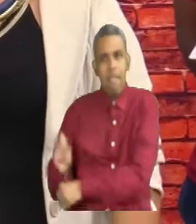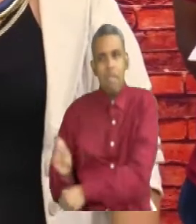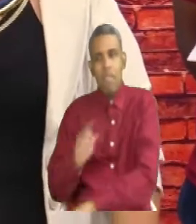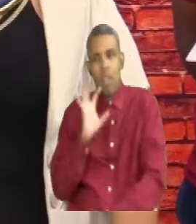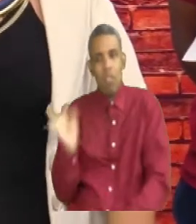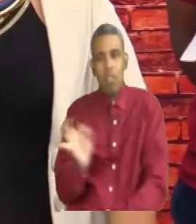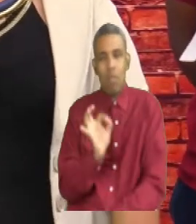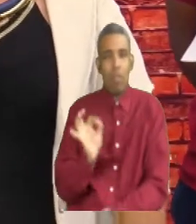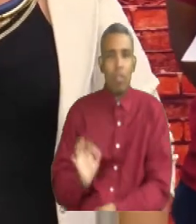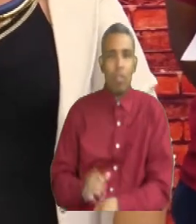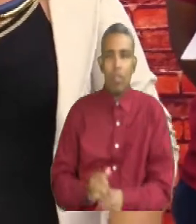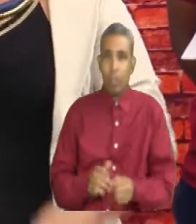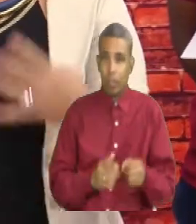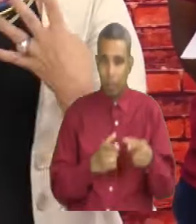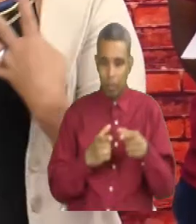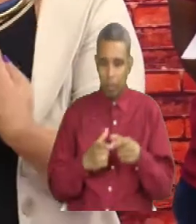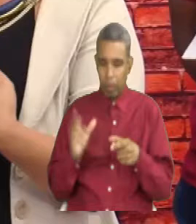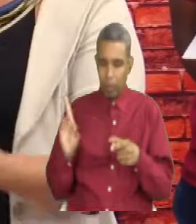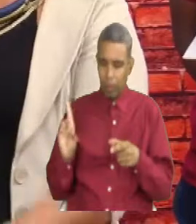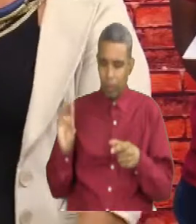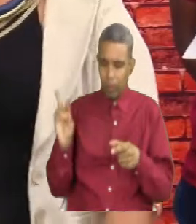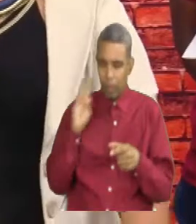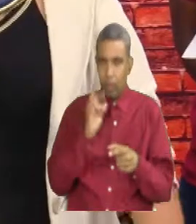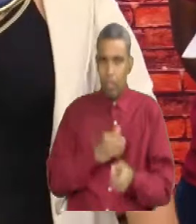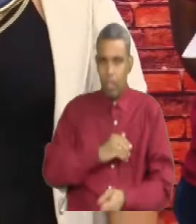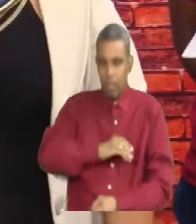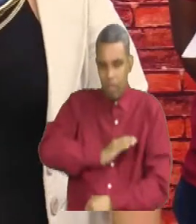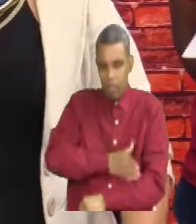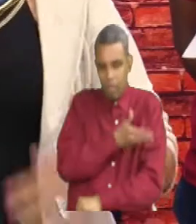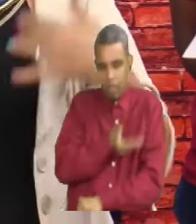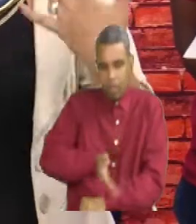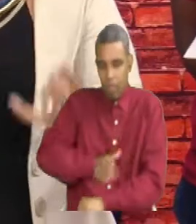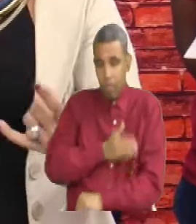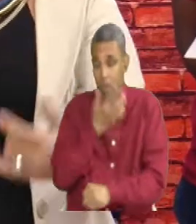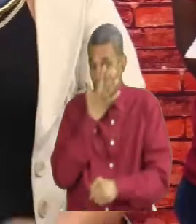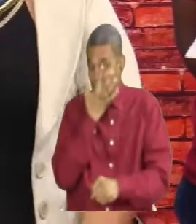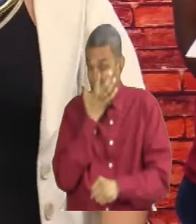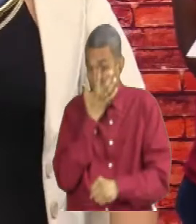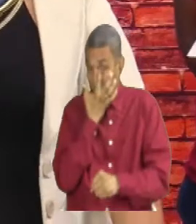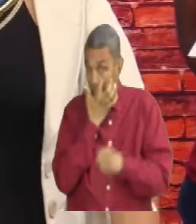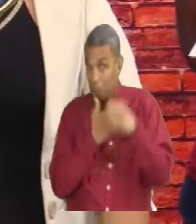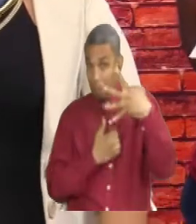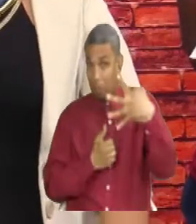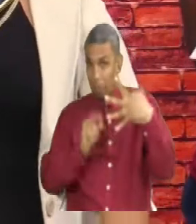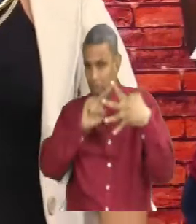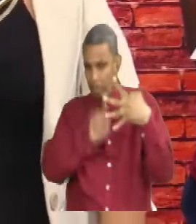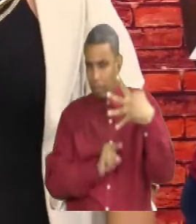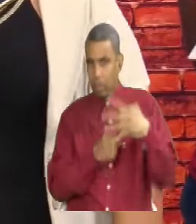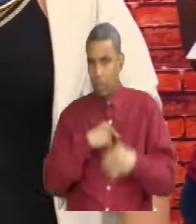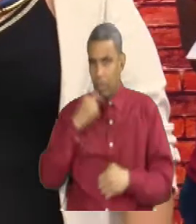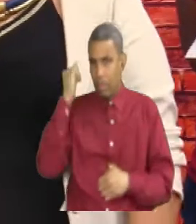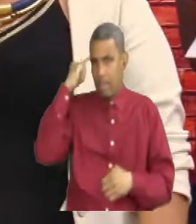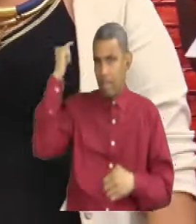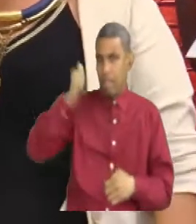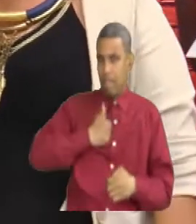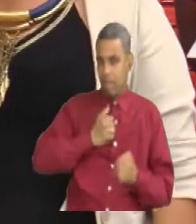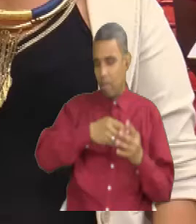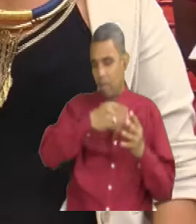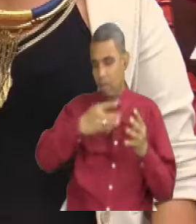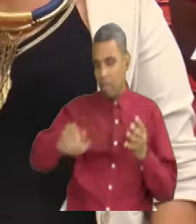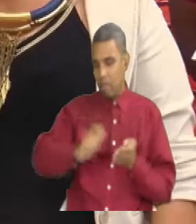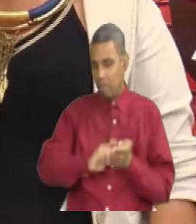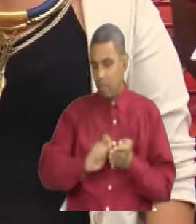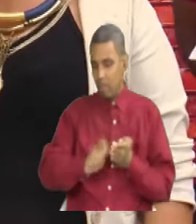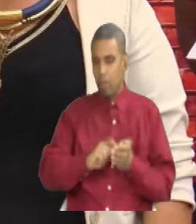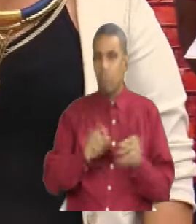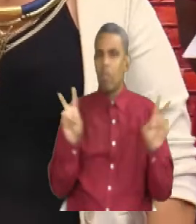Sola? Bueno, hay 4 temas más. Otro que es de mi autoría, que es No Puedo Olvidarte. Es una canción muy romántica,